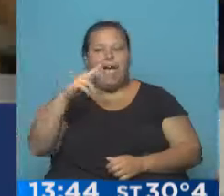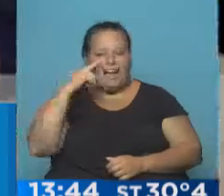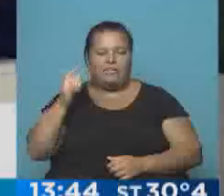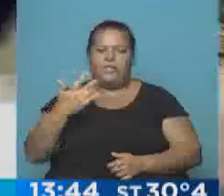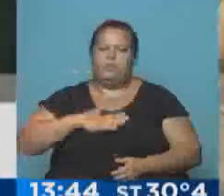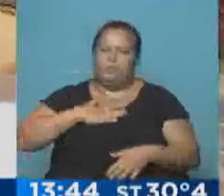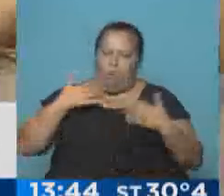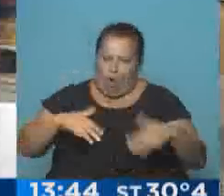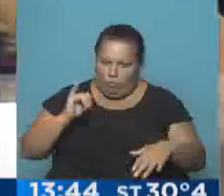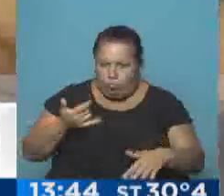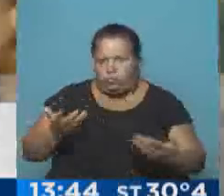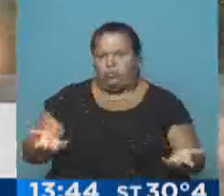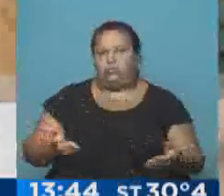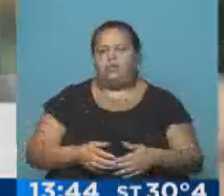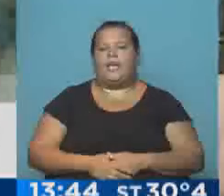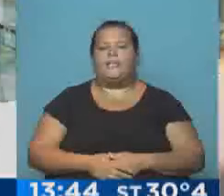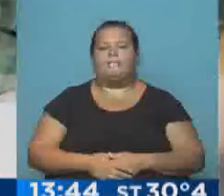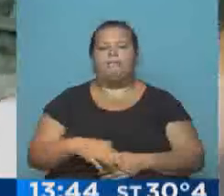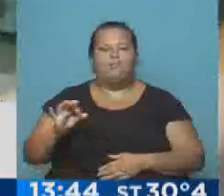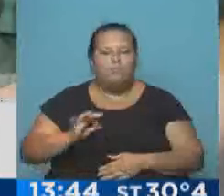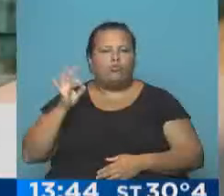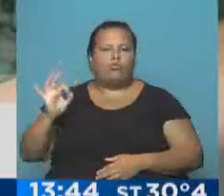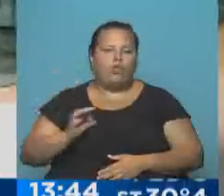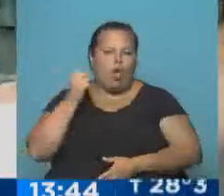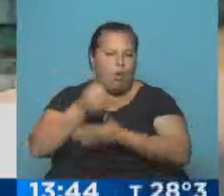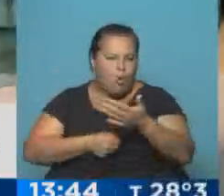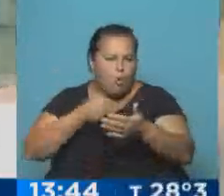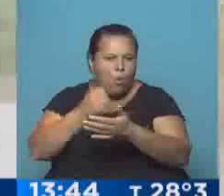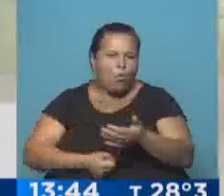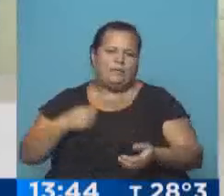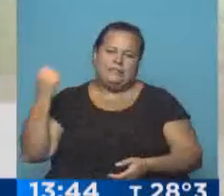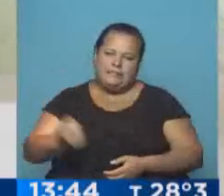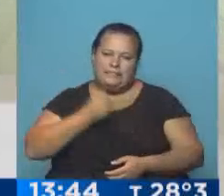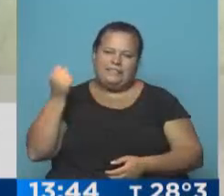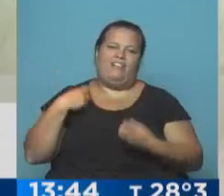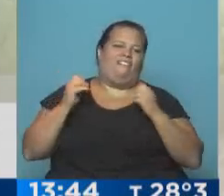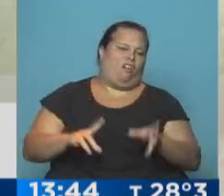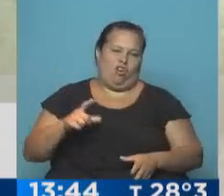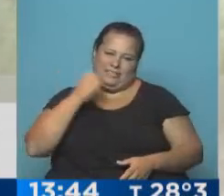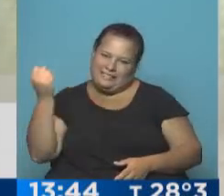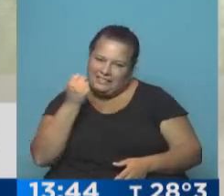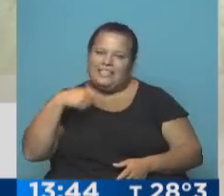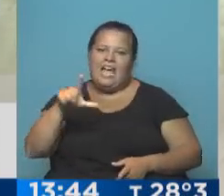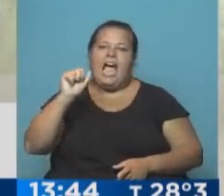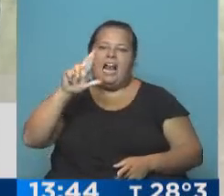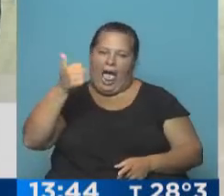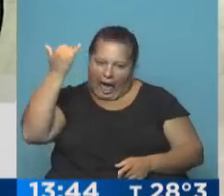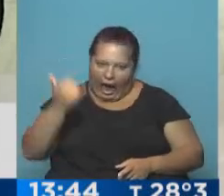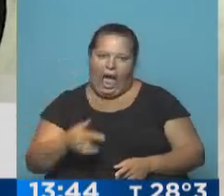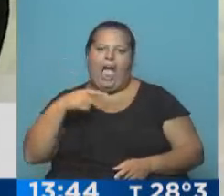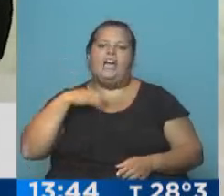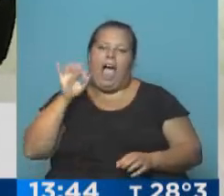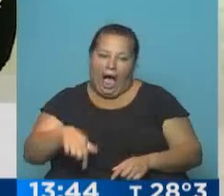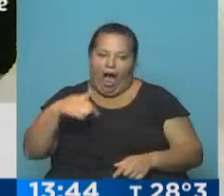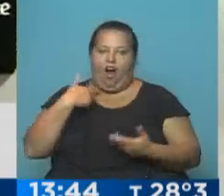es una alegría inmensa eh Son muchos años de lucha muchos años de insistir de no darse por vencido y de saber que Clara estaba y que Clara